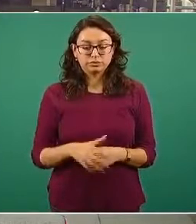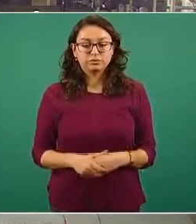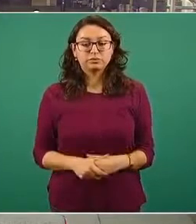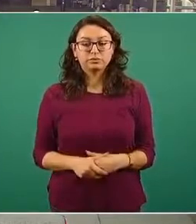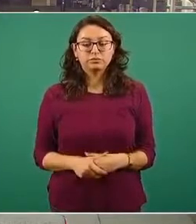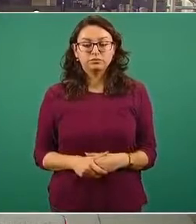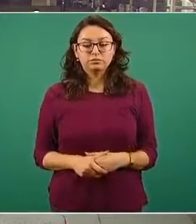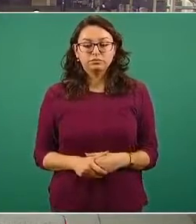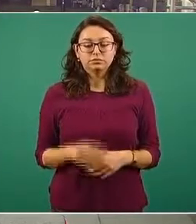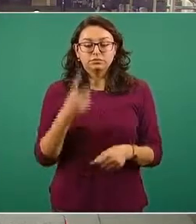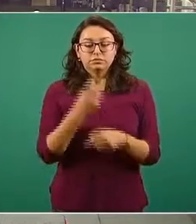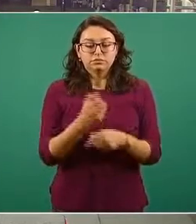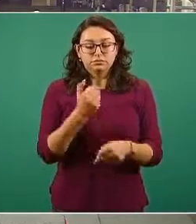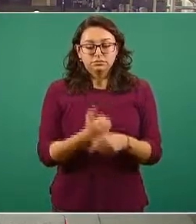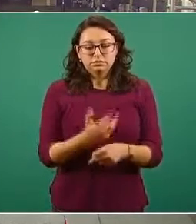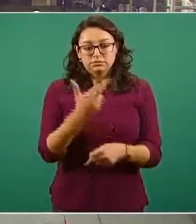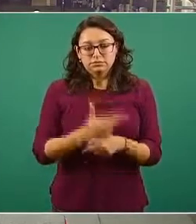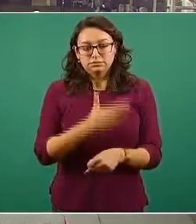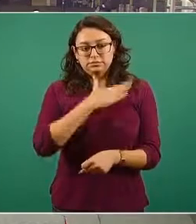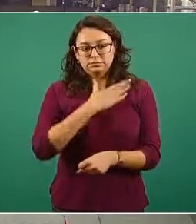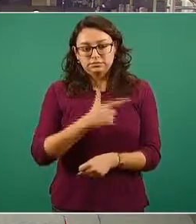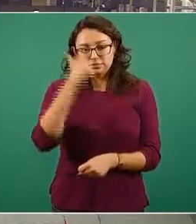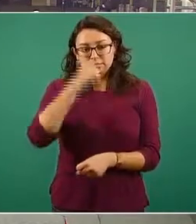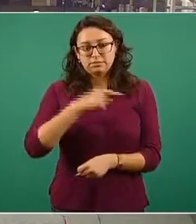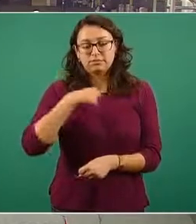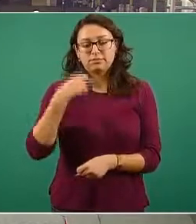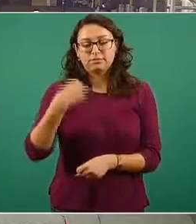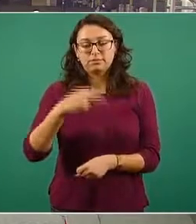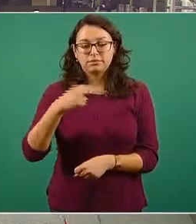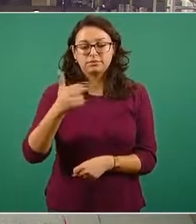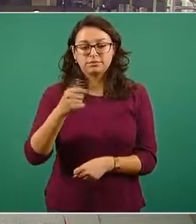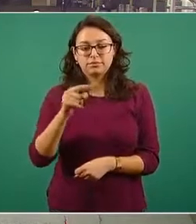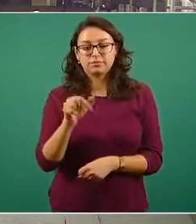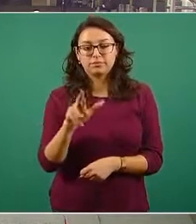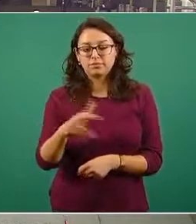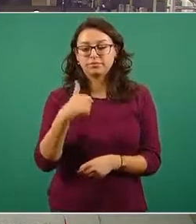Subsecretario, buenas noches, Héctor Herrera Argüelles de Grupo Fórmula. Yo